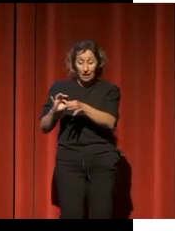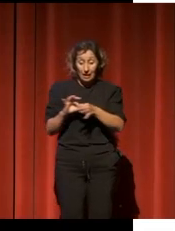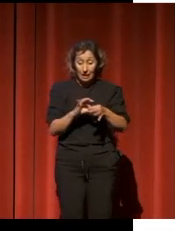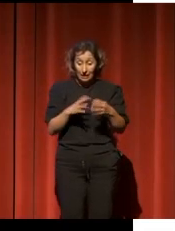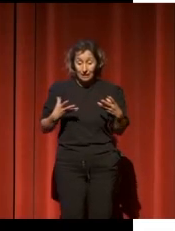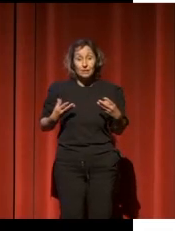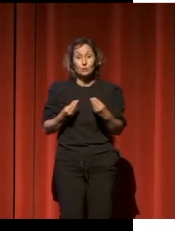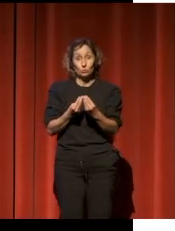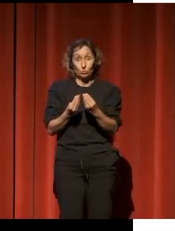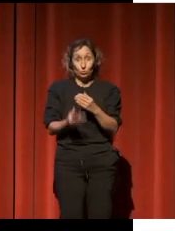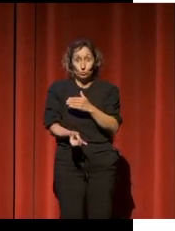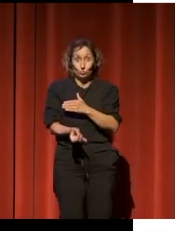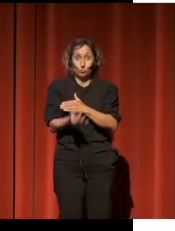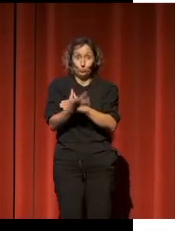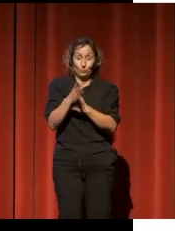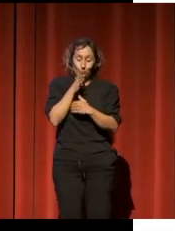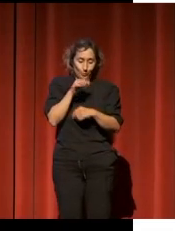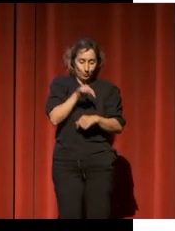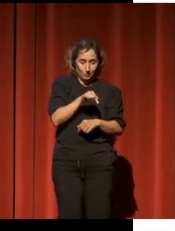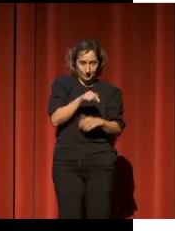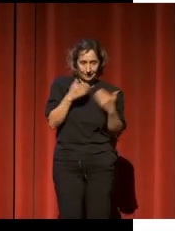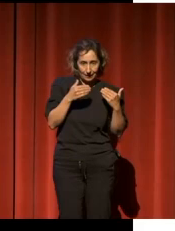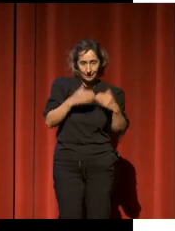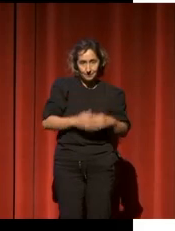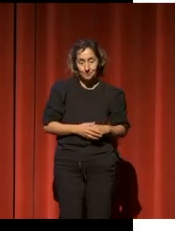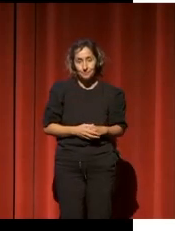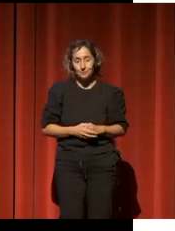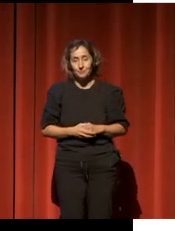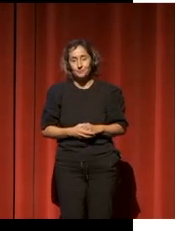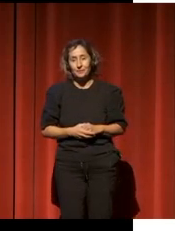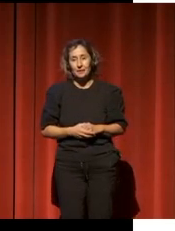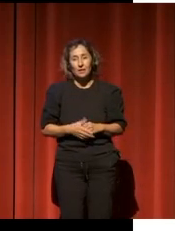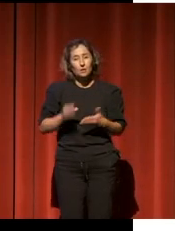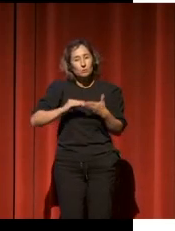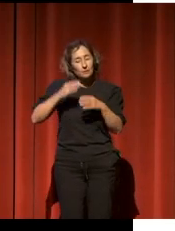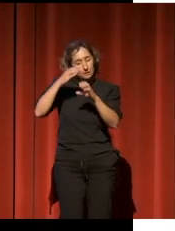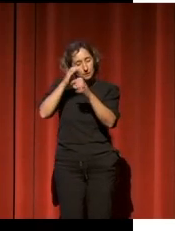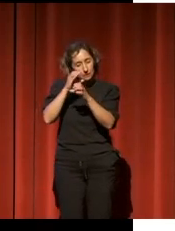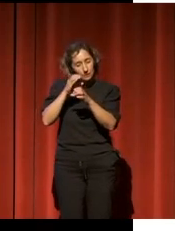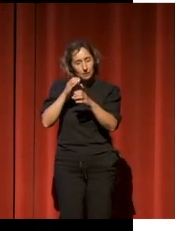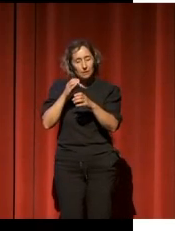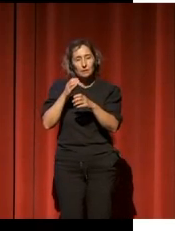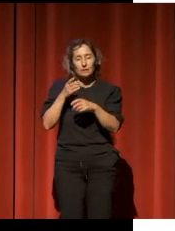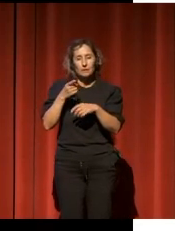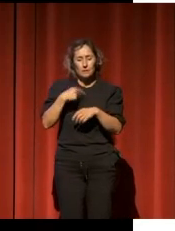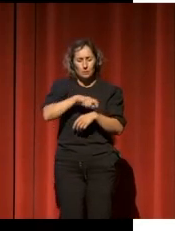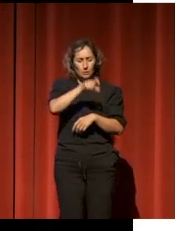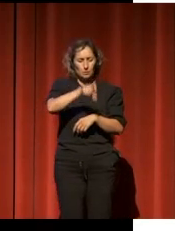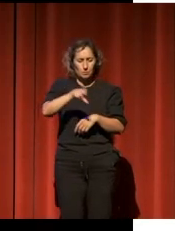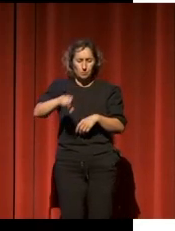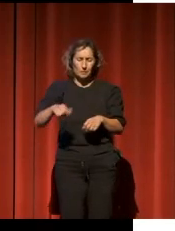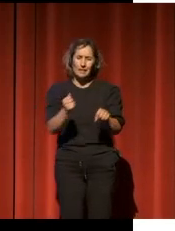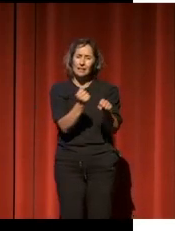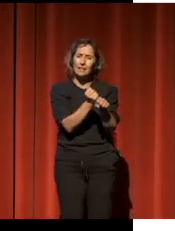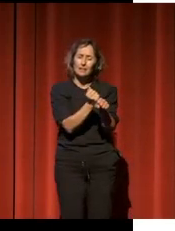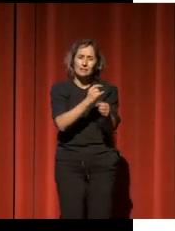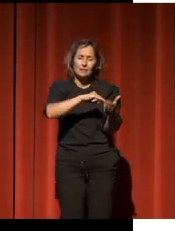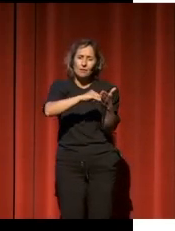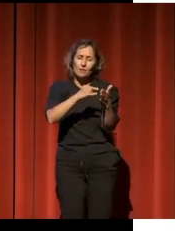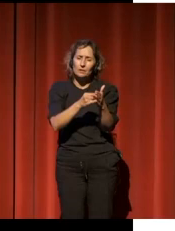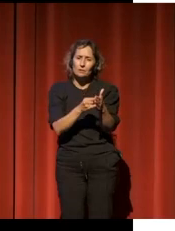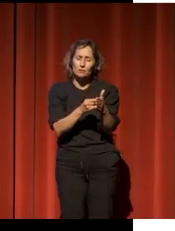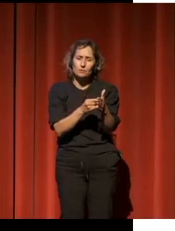decía hemos observado en el trabajo de campo Se observa como un grupo grande de personal técnico que ponía en